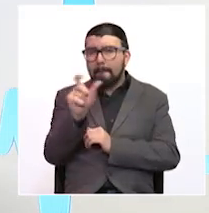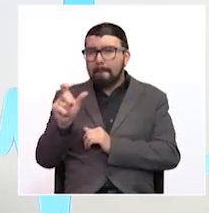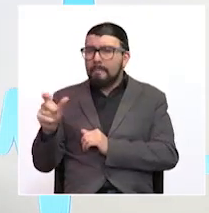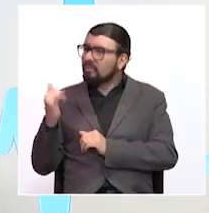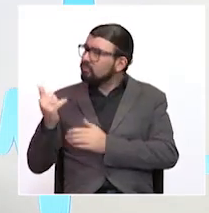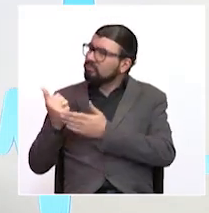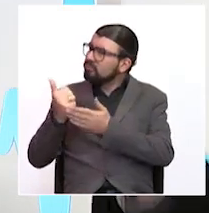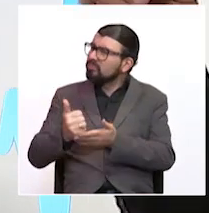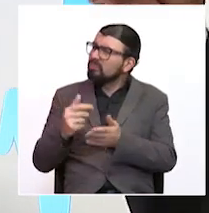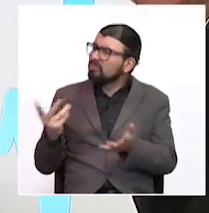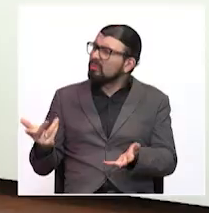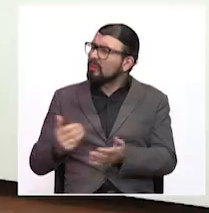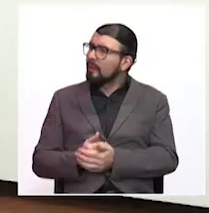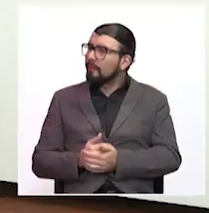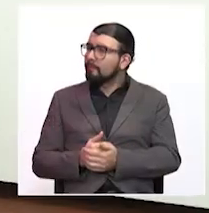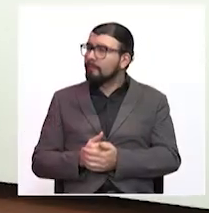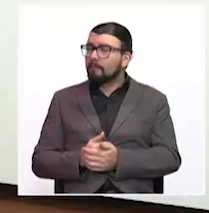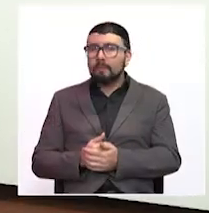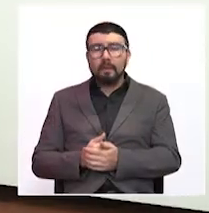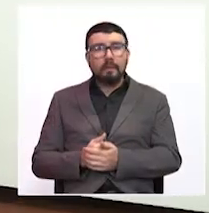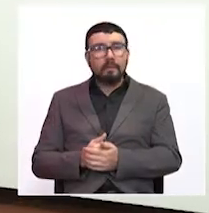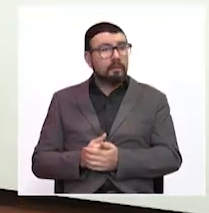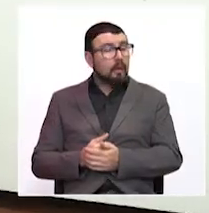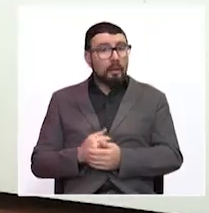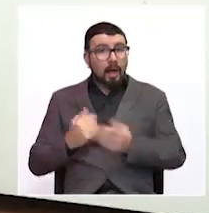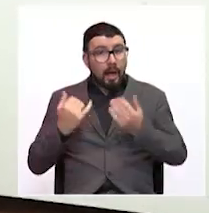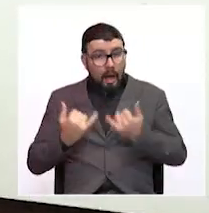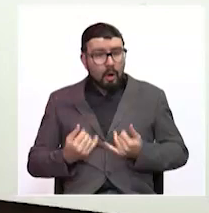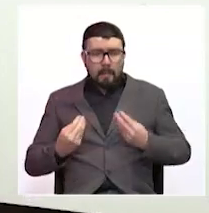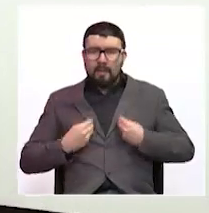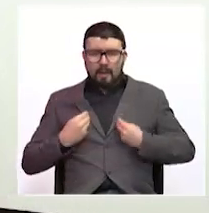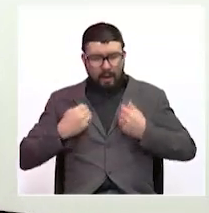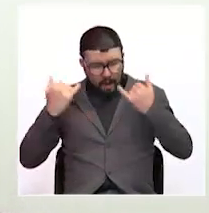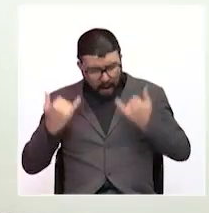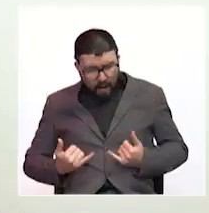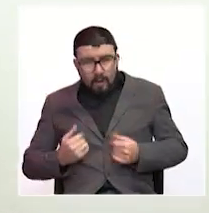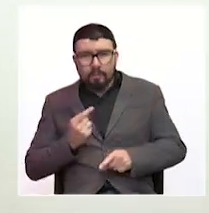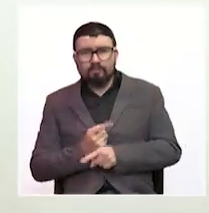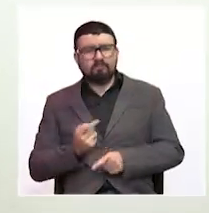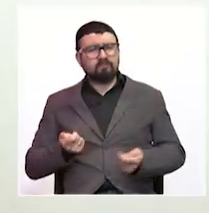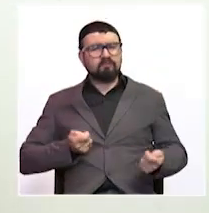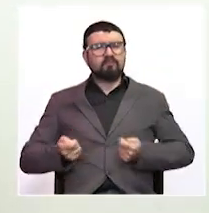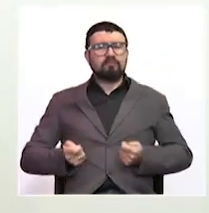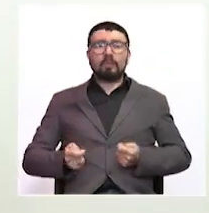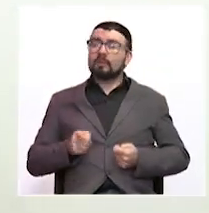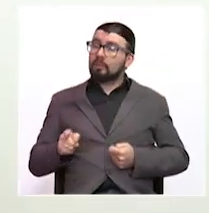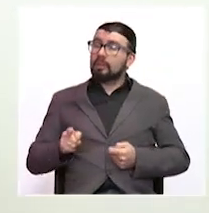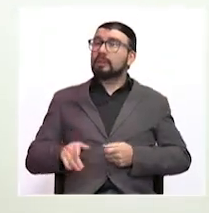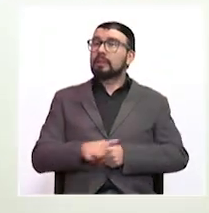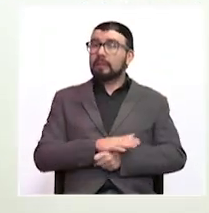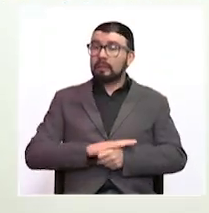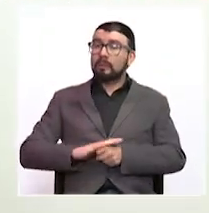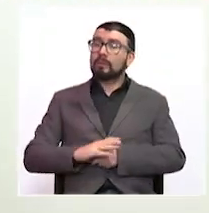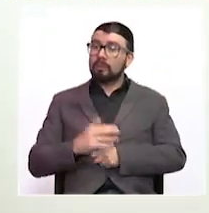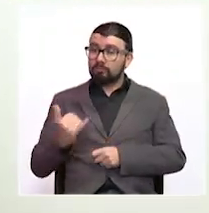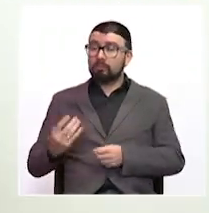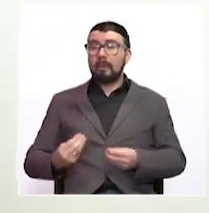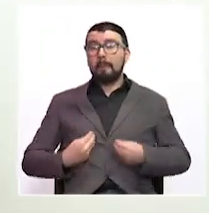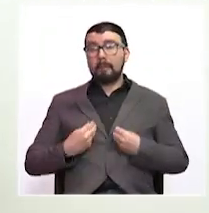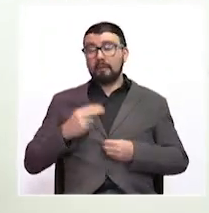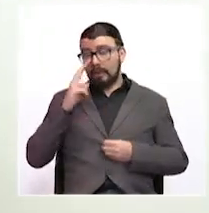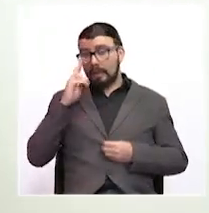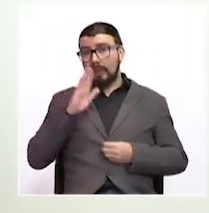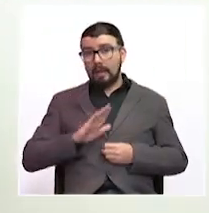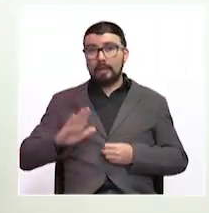además de vivir el instante el aquí y el ahora una situación se vive a nivel nacional